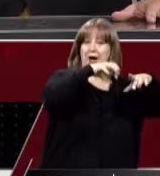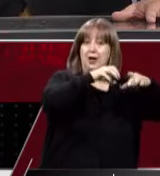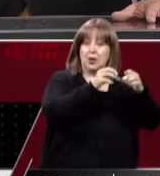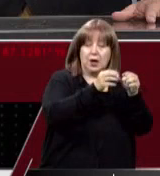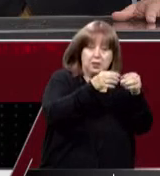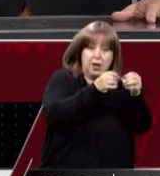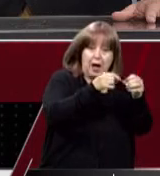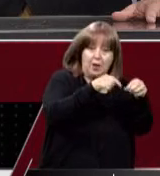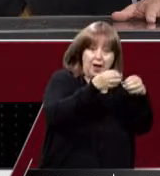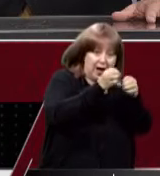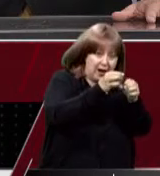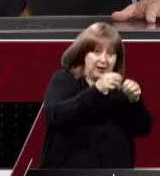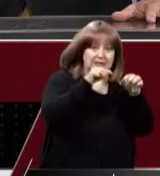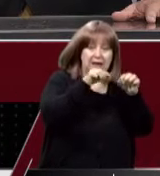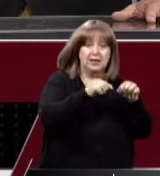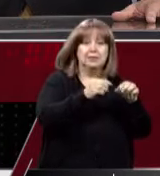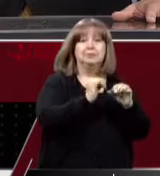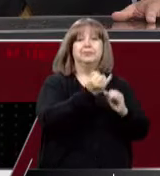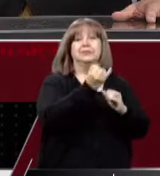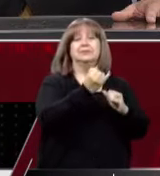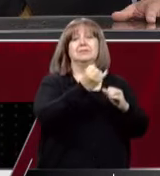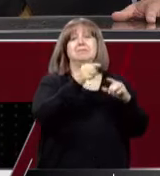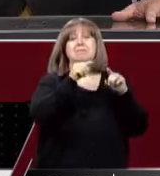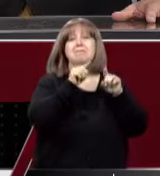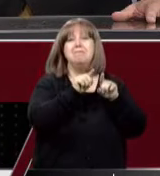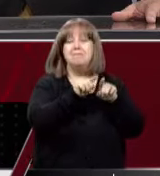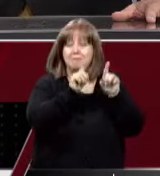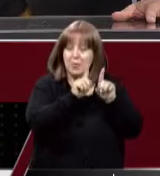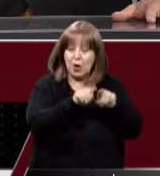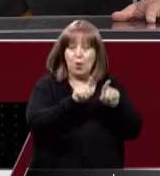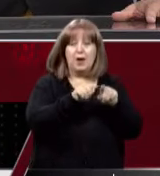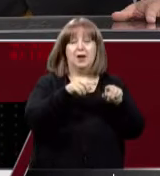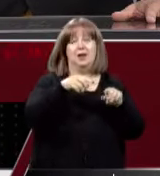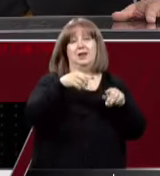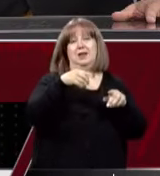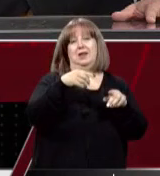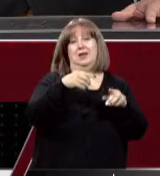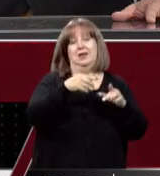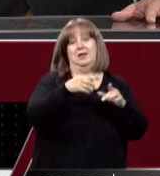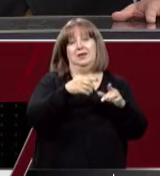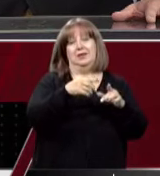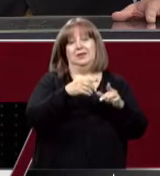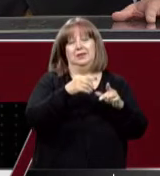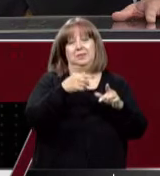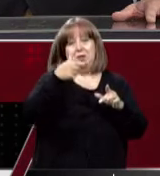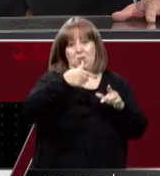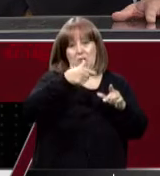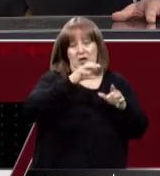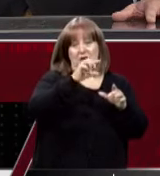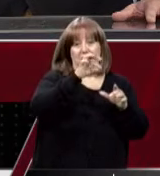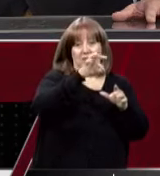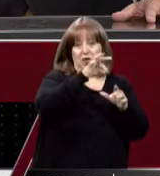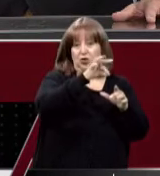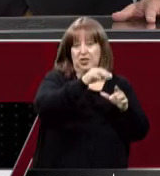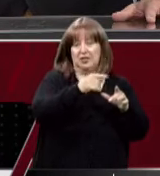etilenglicol? Claro, claro. Si en el banco de sangre queda en el hospital, aparece la droga